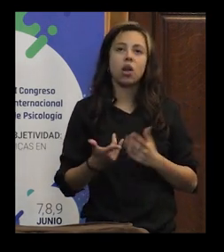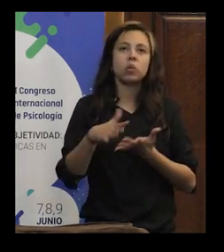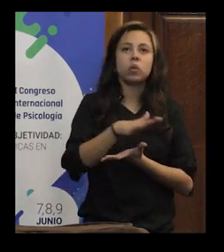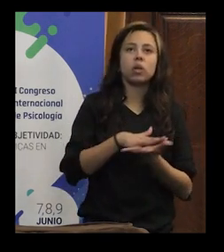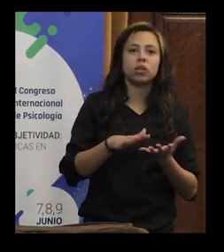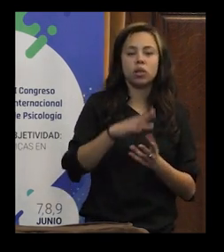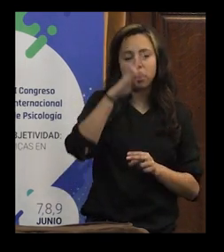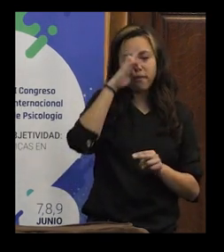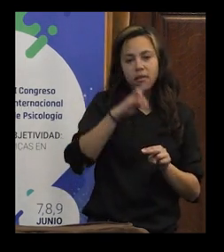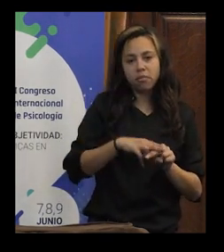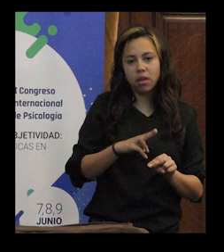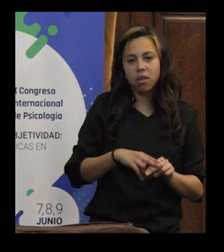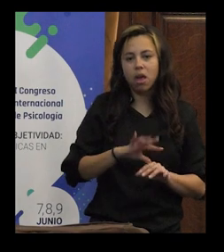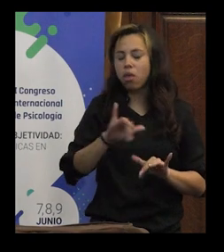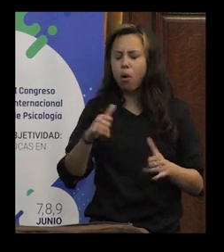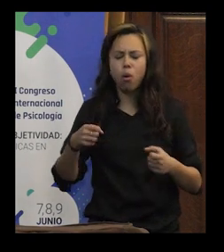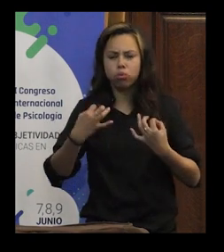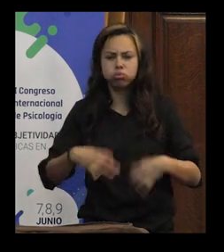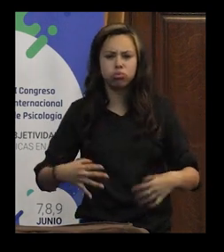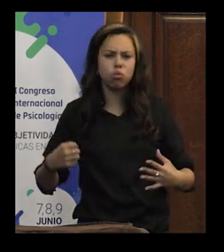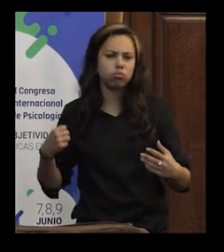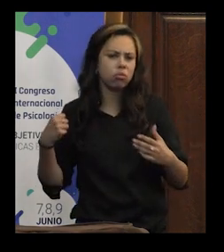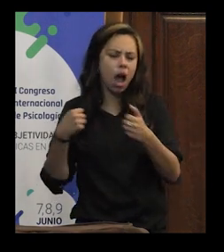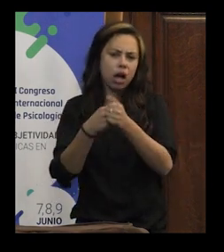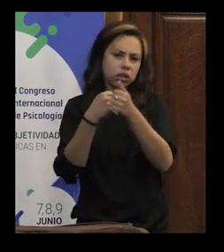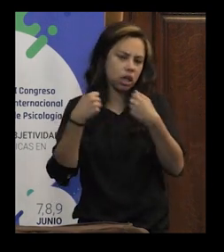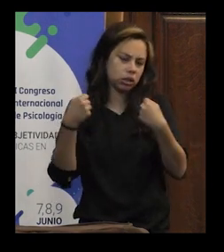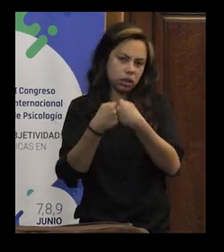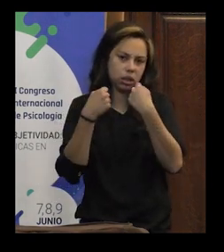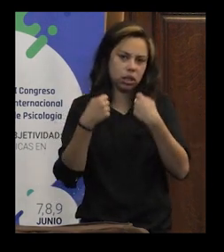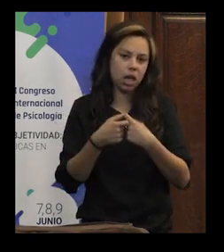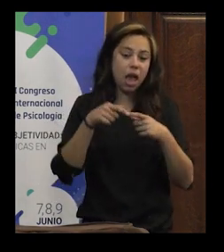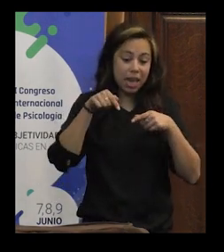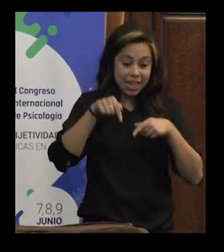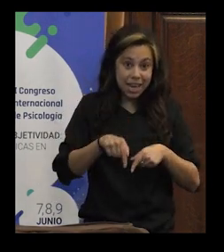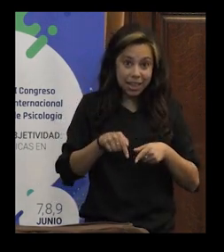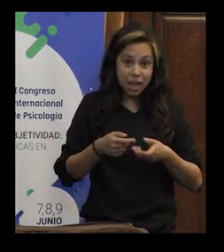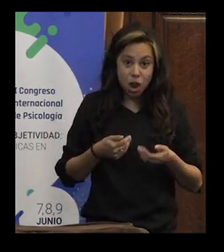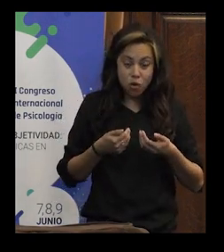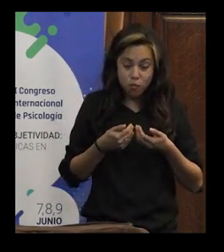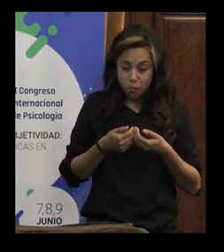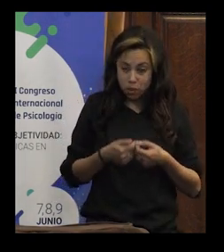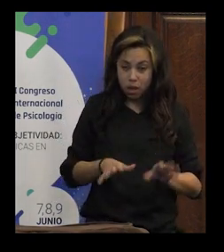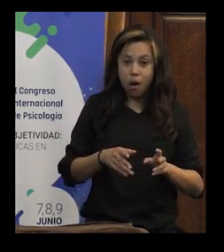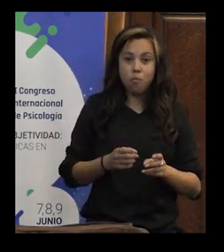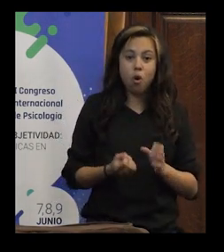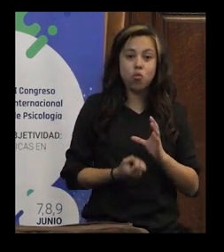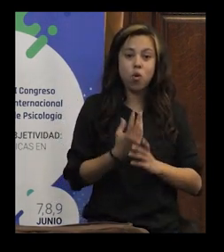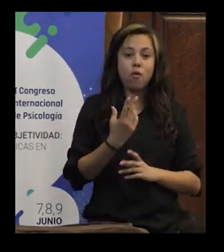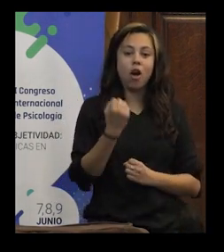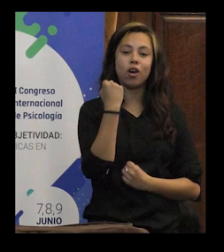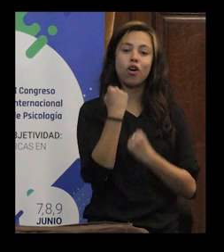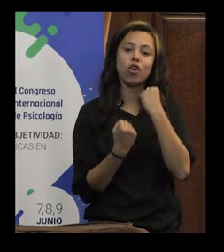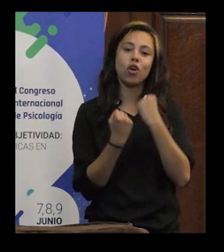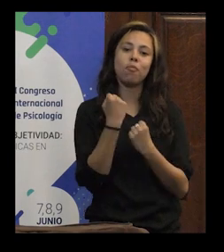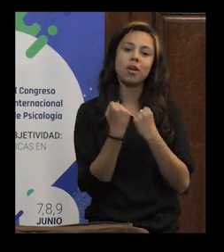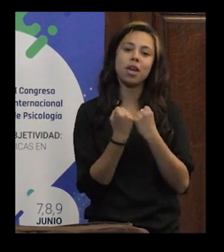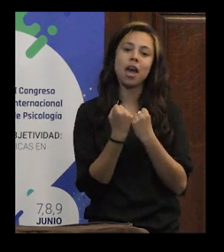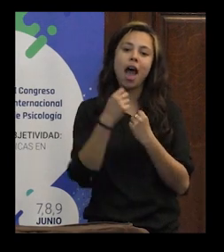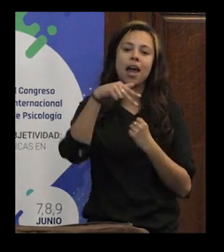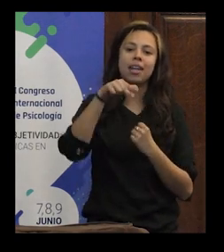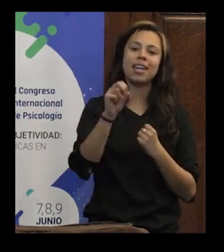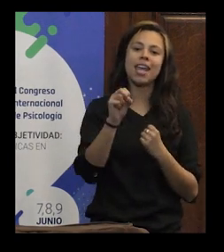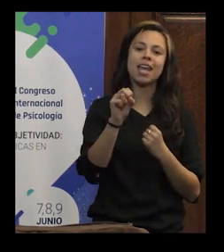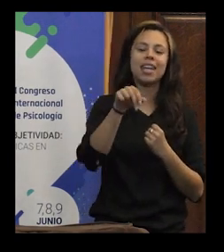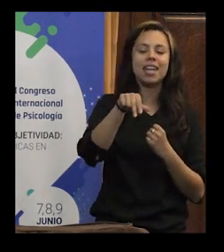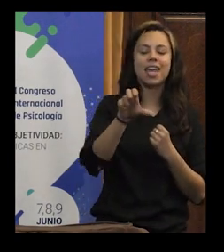o accidente. En este nuevo marco, propio de la economía neoliberal, cada